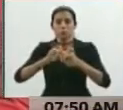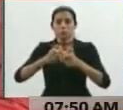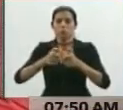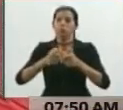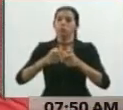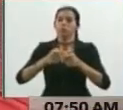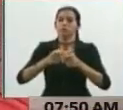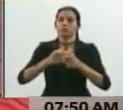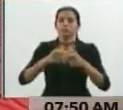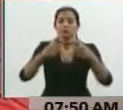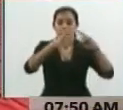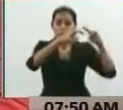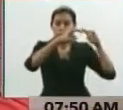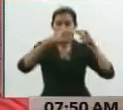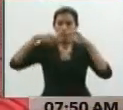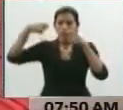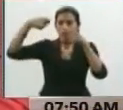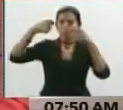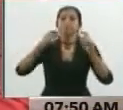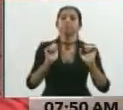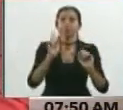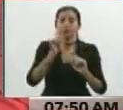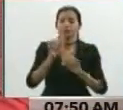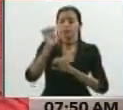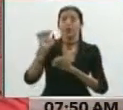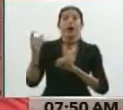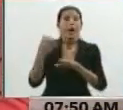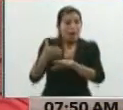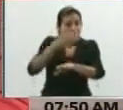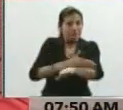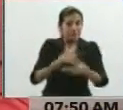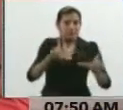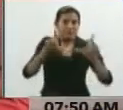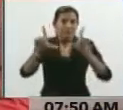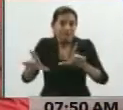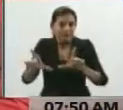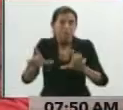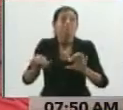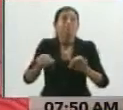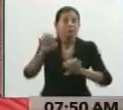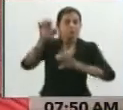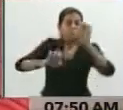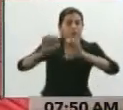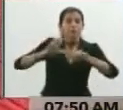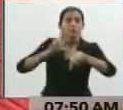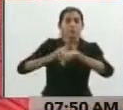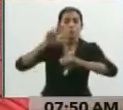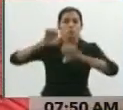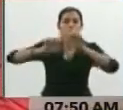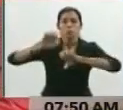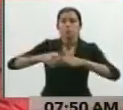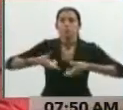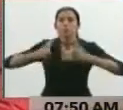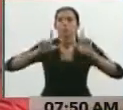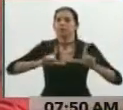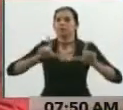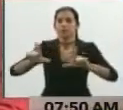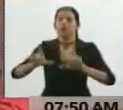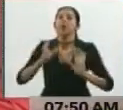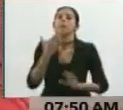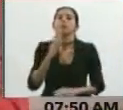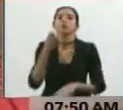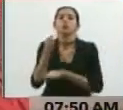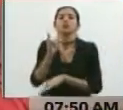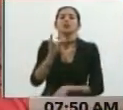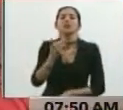o del erp es decir que tiene que someterse a un examen médico aeronáutico para poder otorgar te la licencia es como cuando tú baja el inst